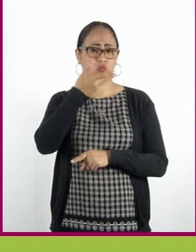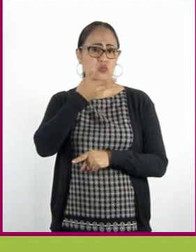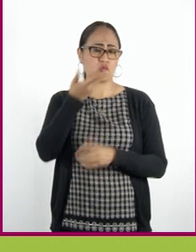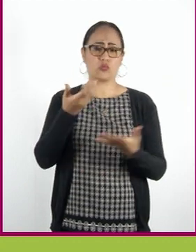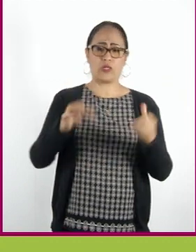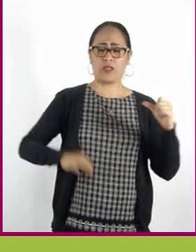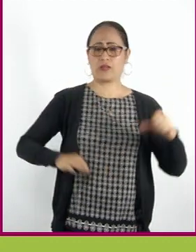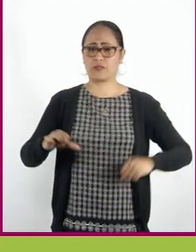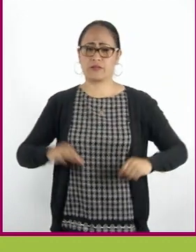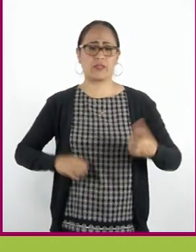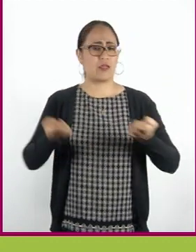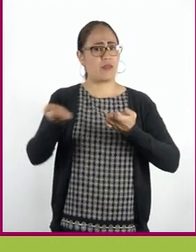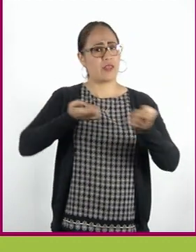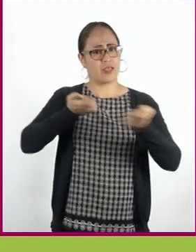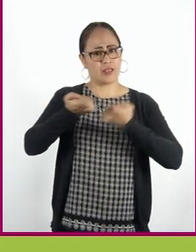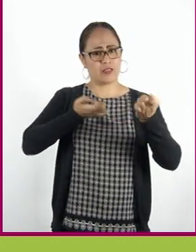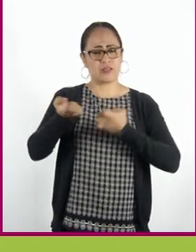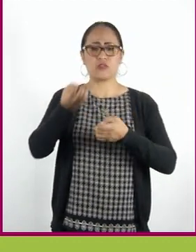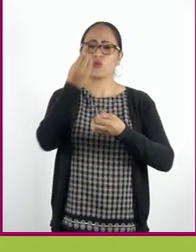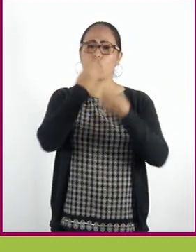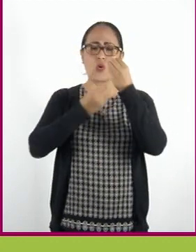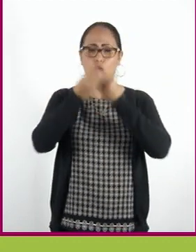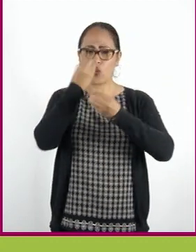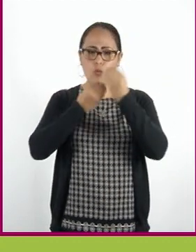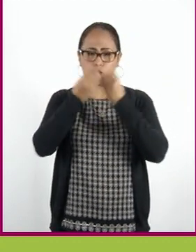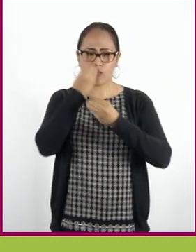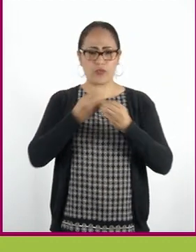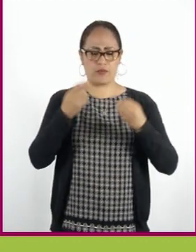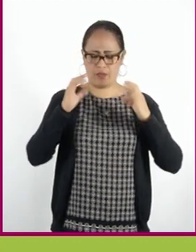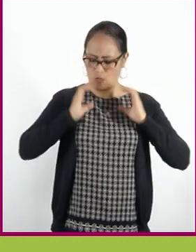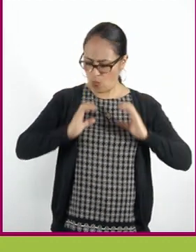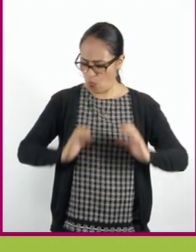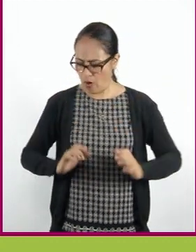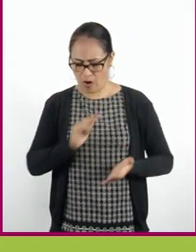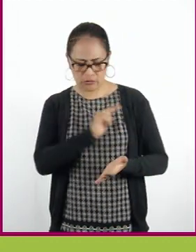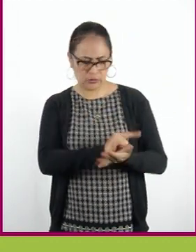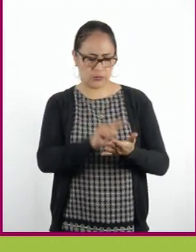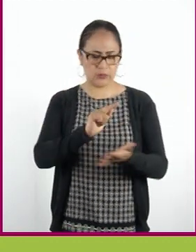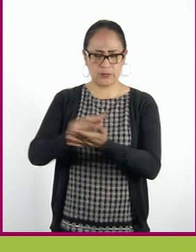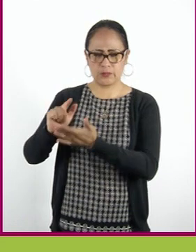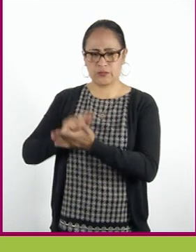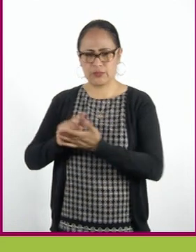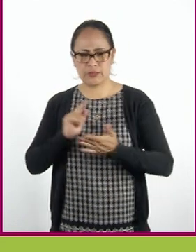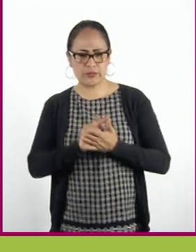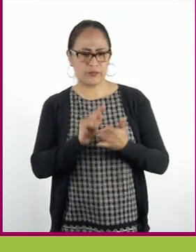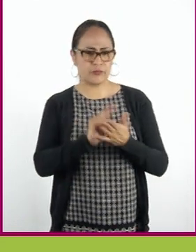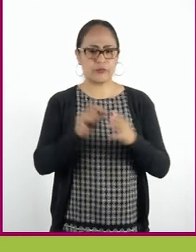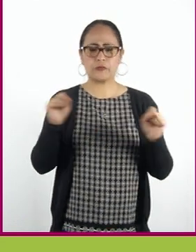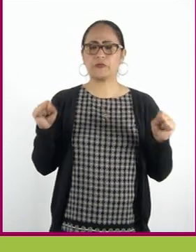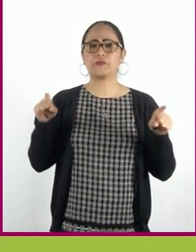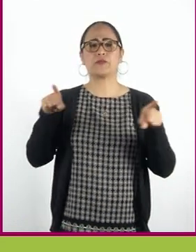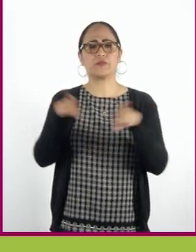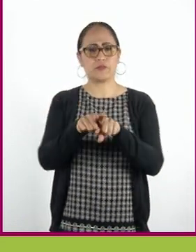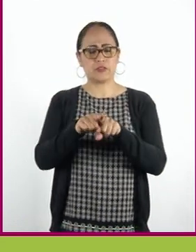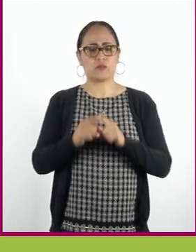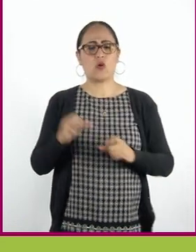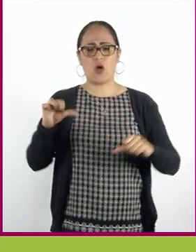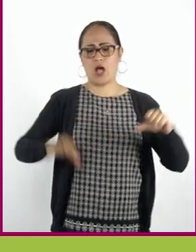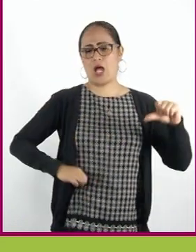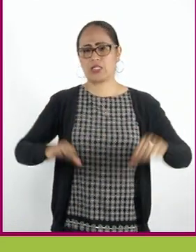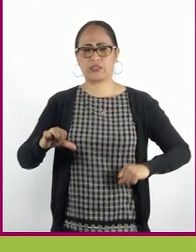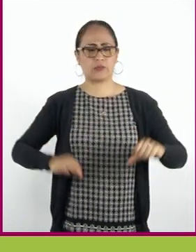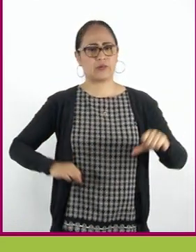actividad física, su alimentación, su higiene personal, así como sus